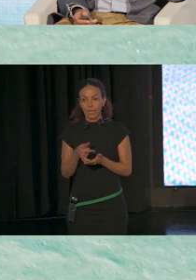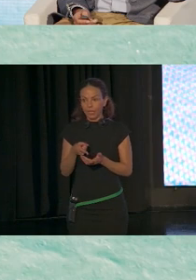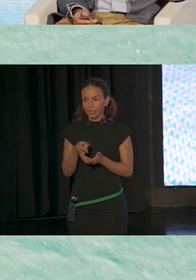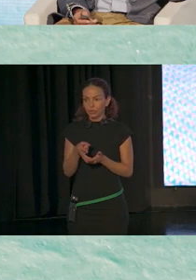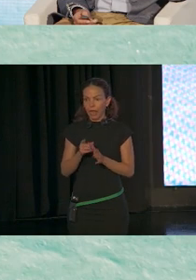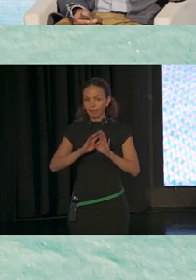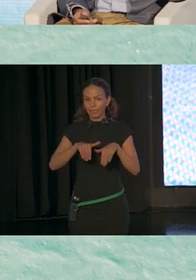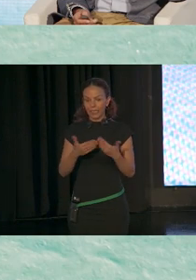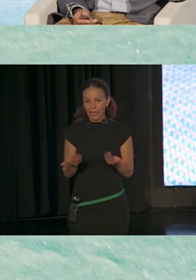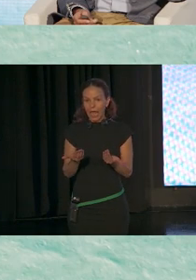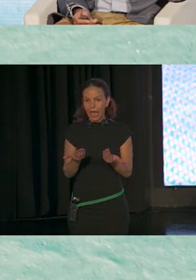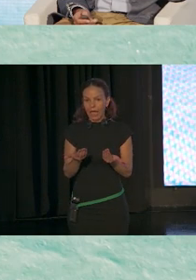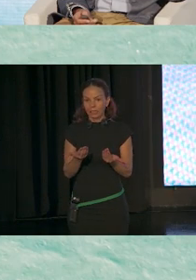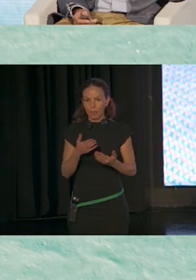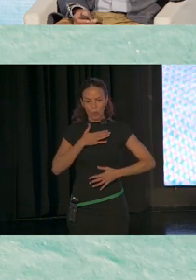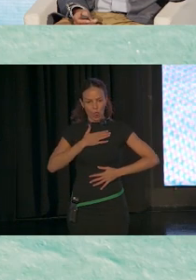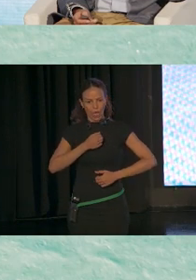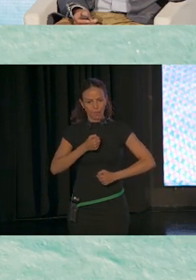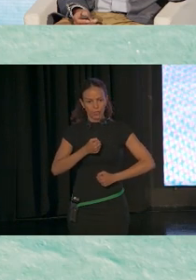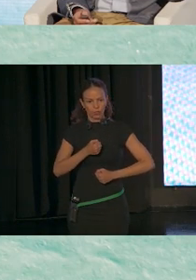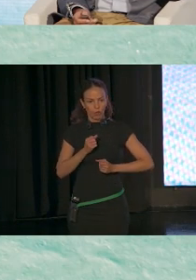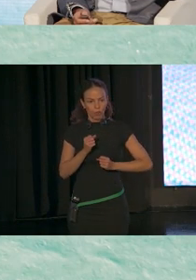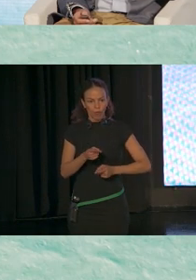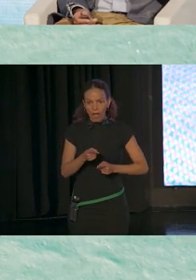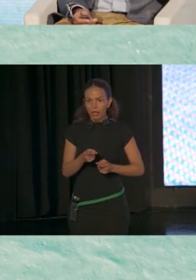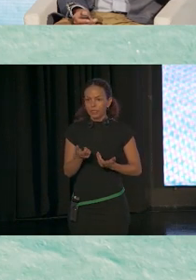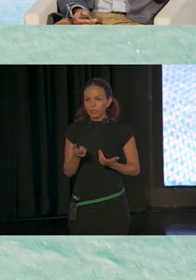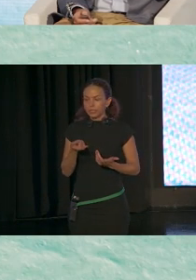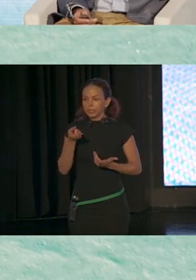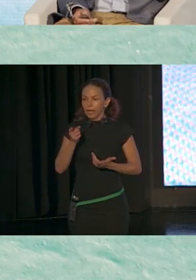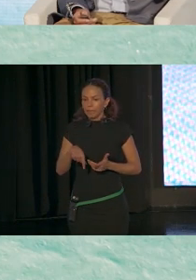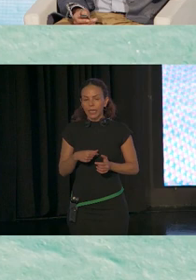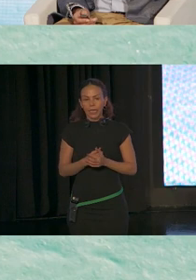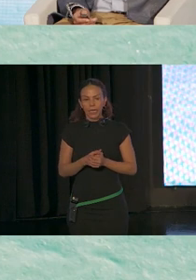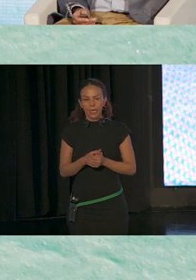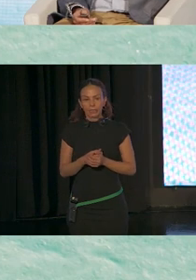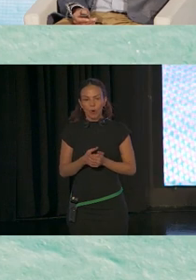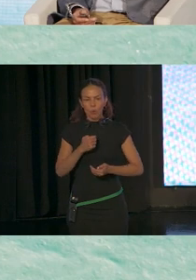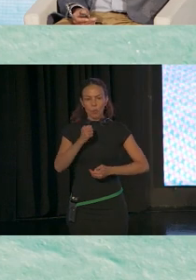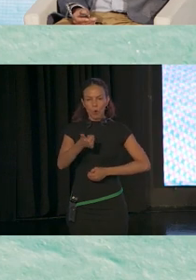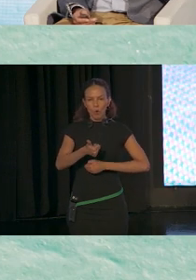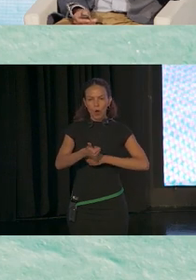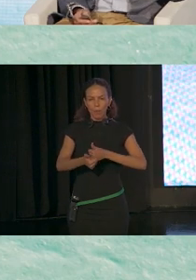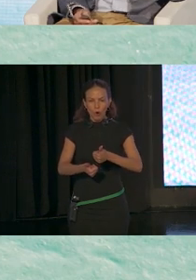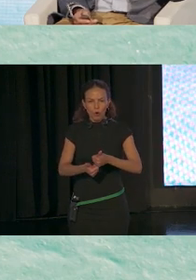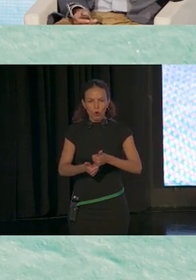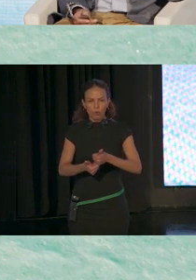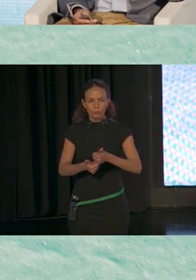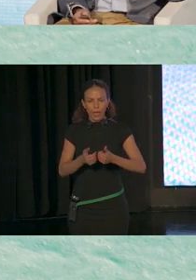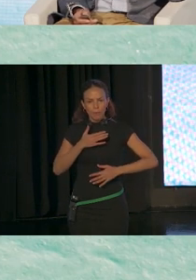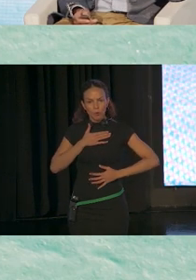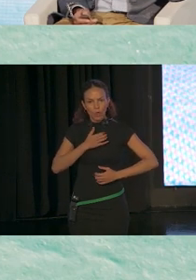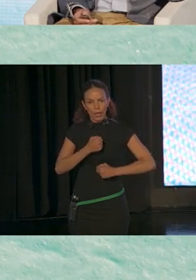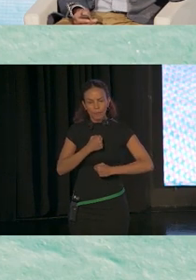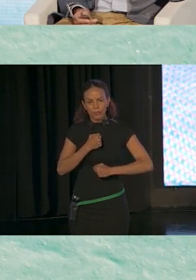serie de efectos en términos de empoderamiento y en términos de ir empapando, más allá de lo que es el empoderamiento